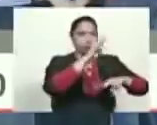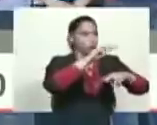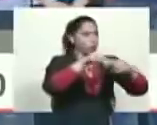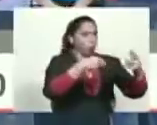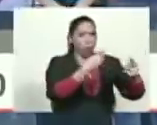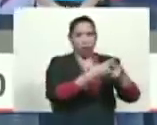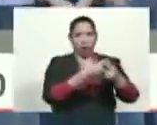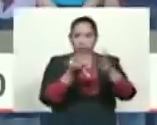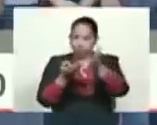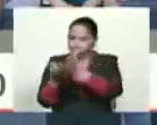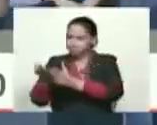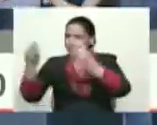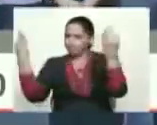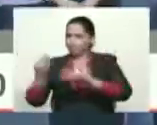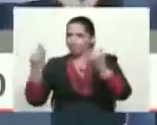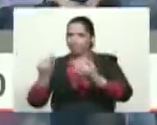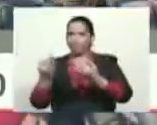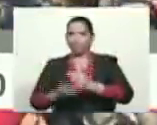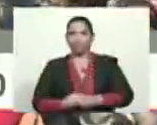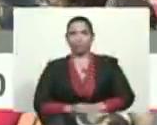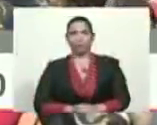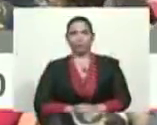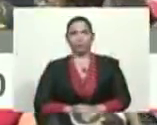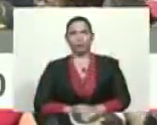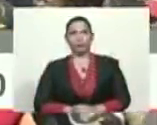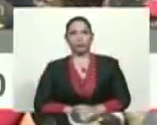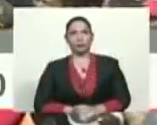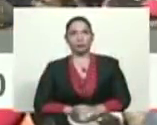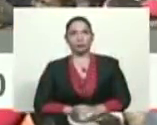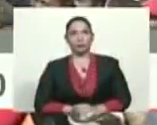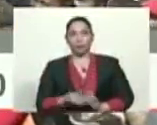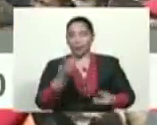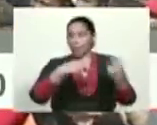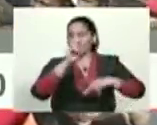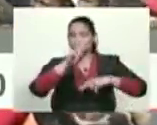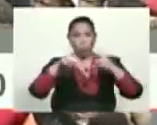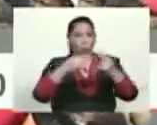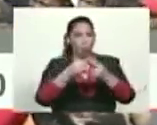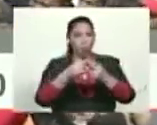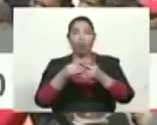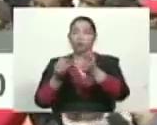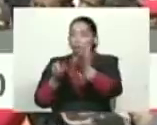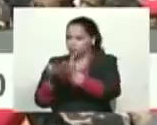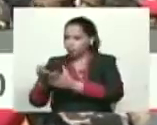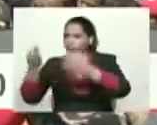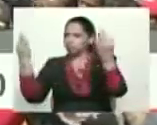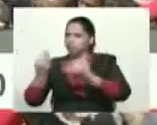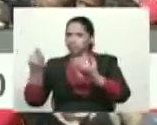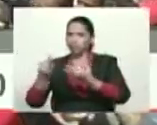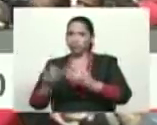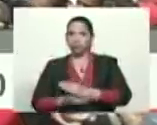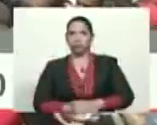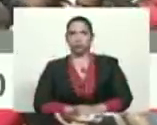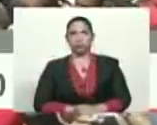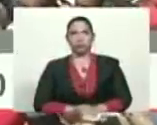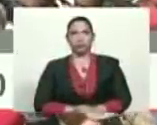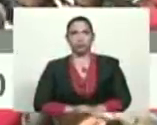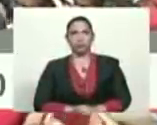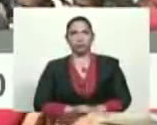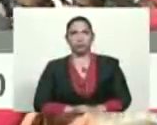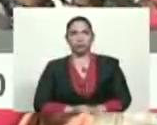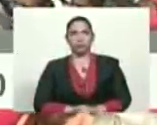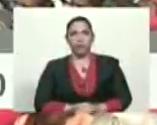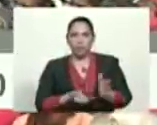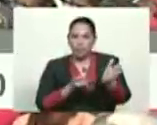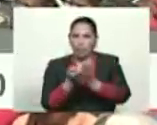Traidores, nunca. Leales, siempre. Traidores, nunca. Leales, siempre. Leales a